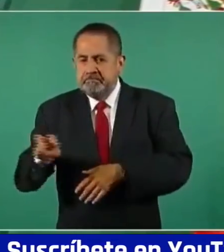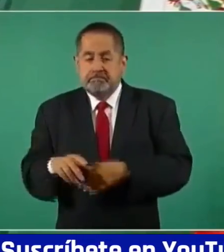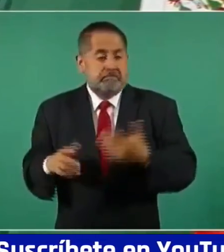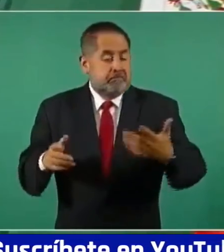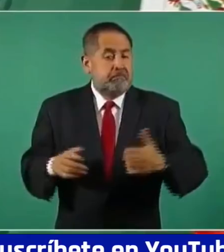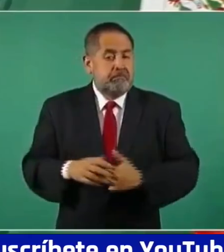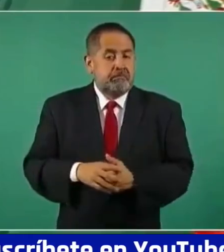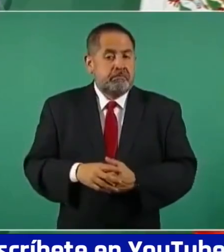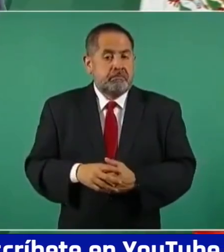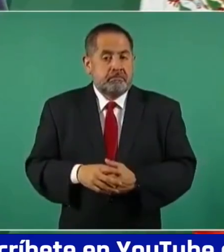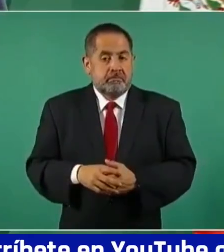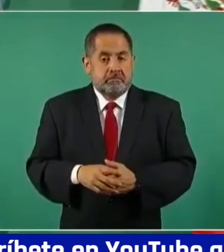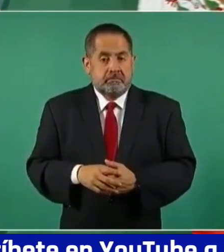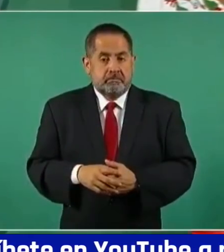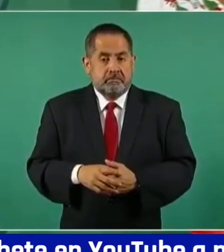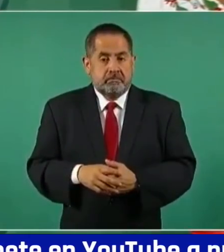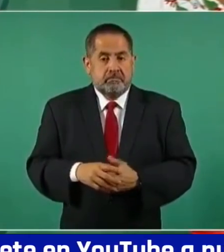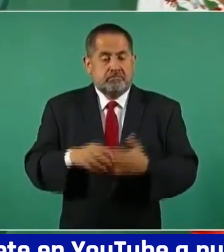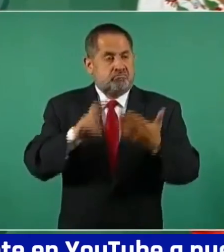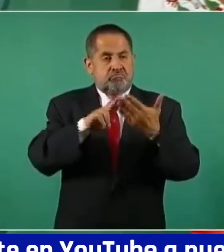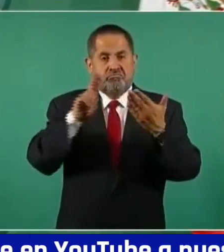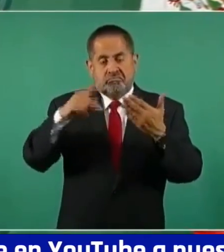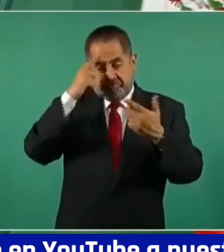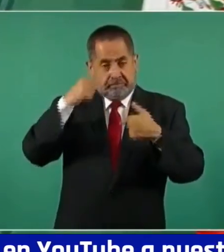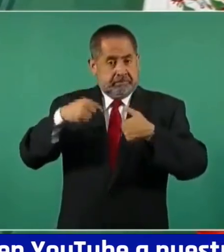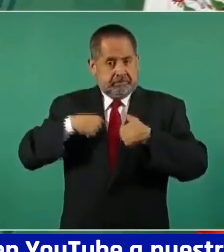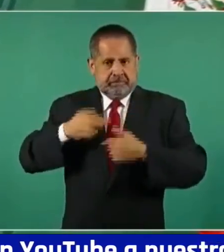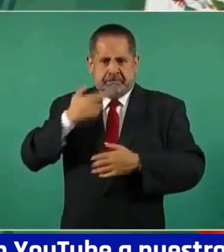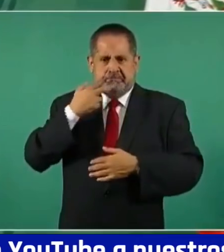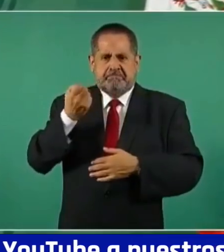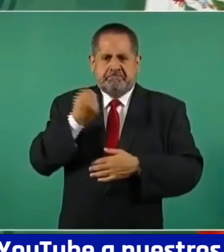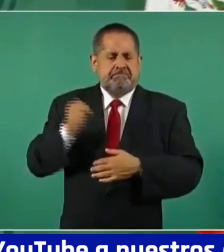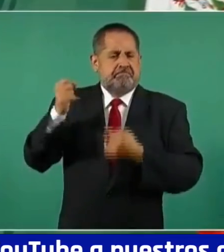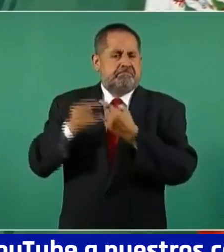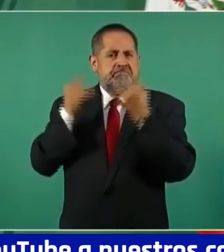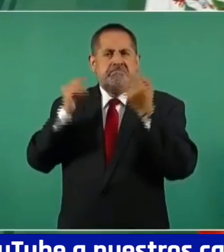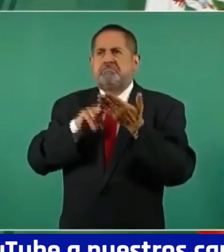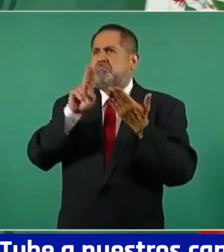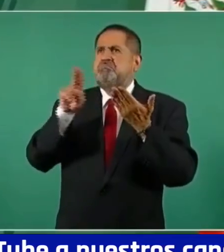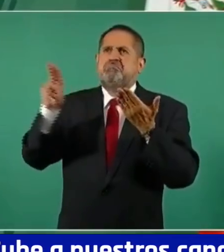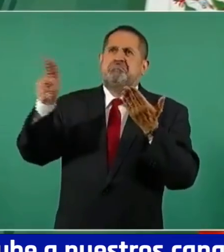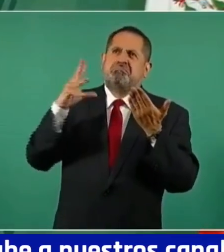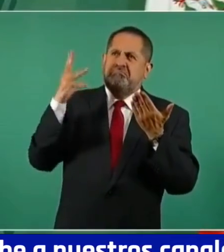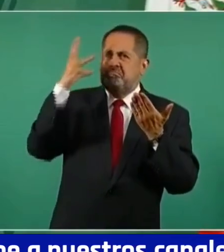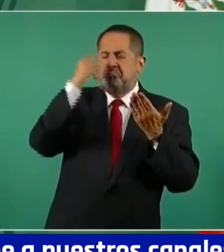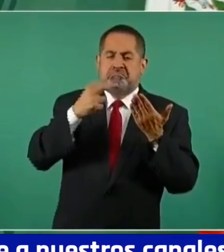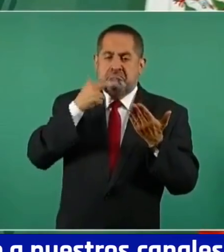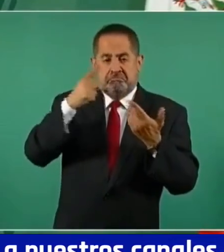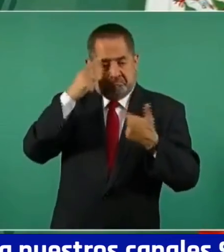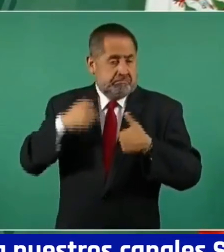Clausel, para mí el mejor pintor de México en toda su historia.